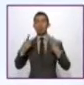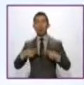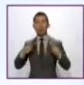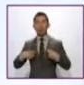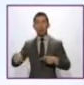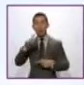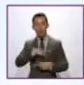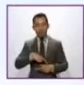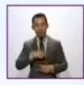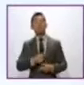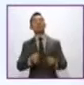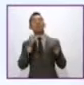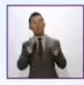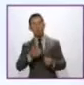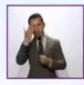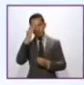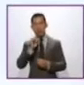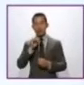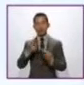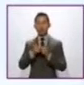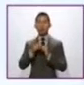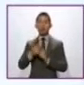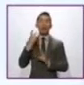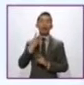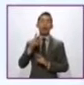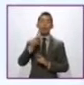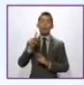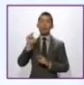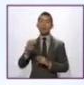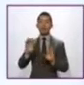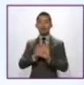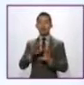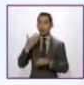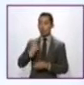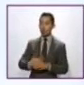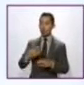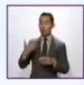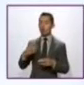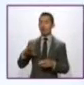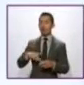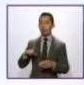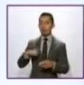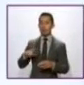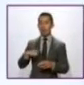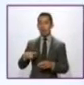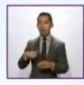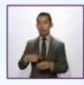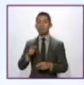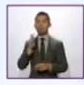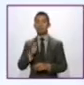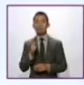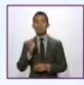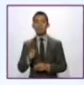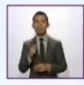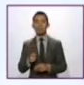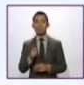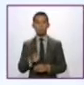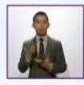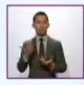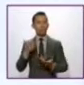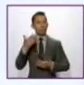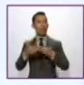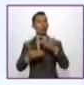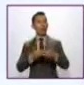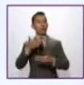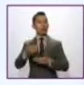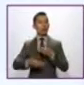estarán convencidos que realmente el Partido del Trabajo, a través de su servidora como gobernadora, estará a la delantera